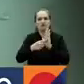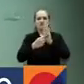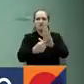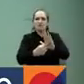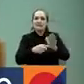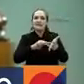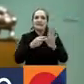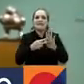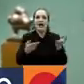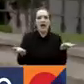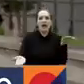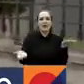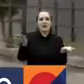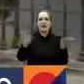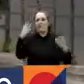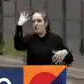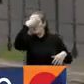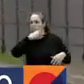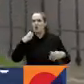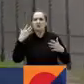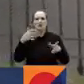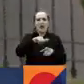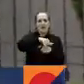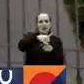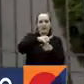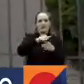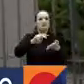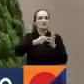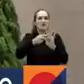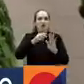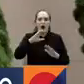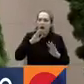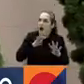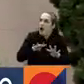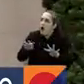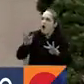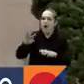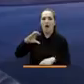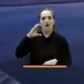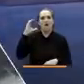es equilibrio y belleza, Botero logró que el mundo se rindiera a sus pies.